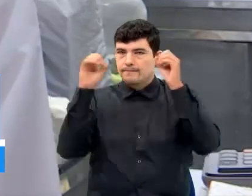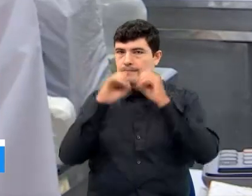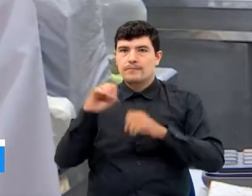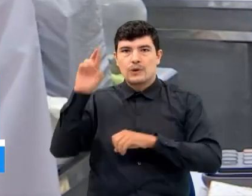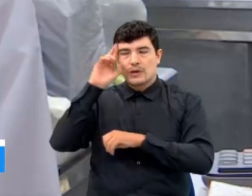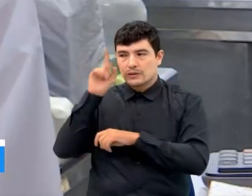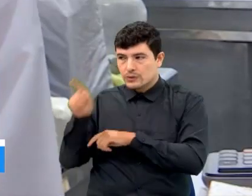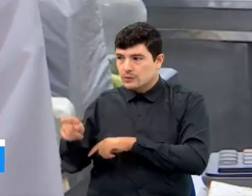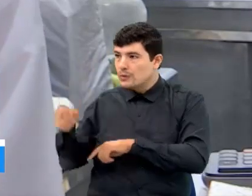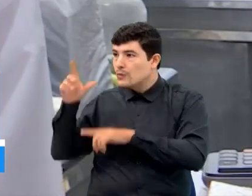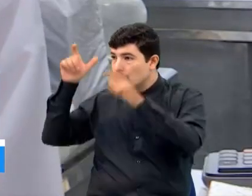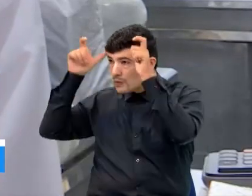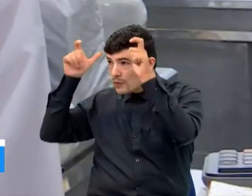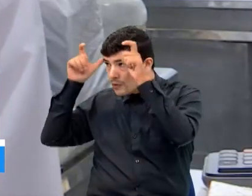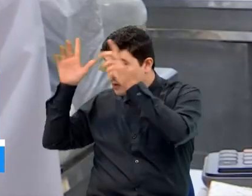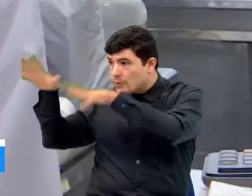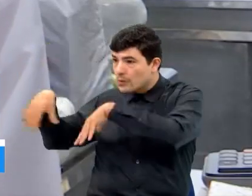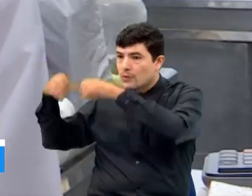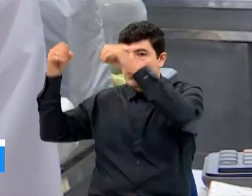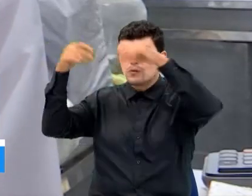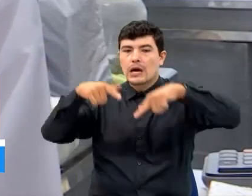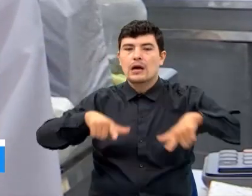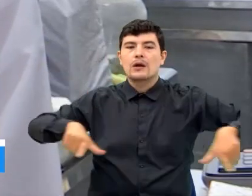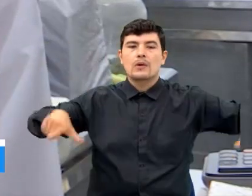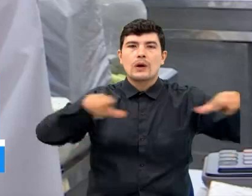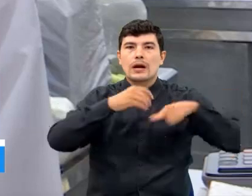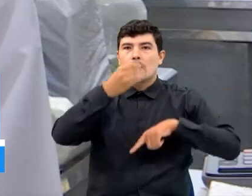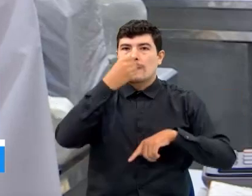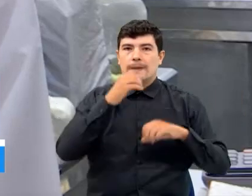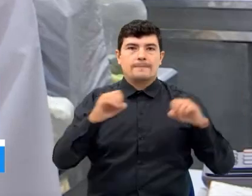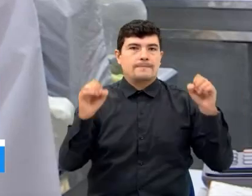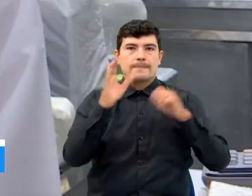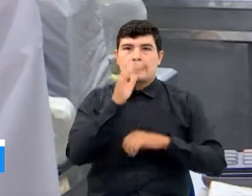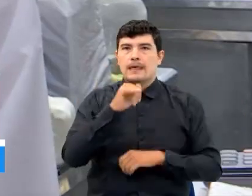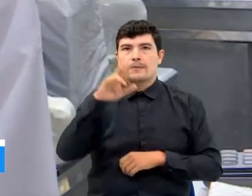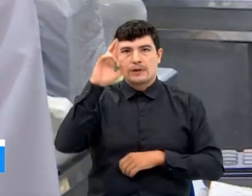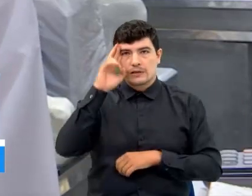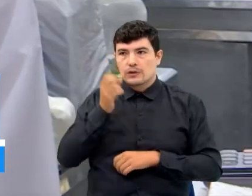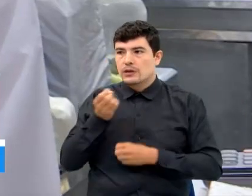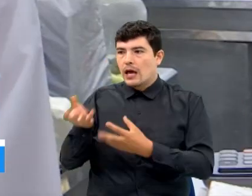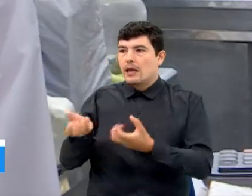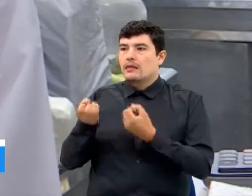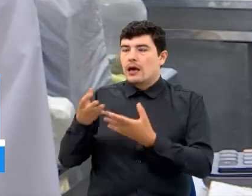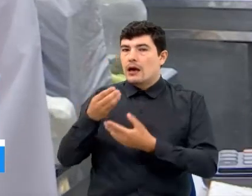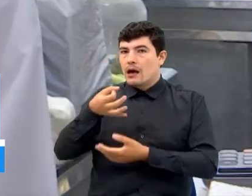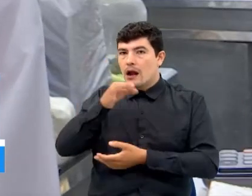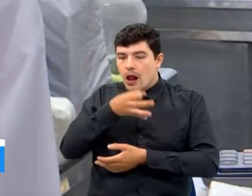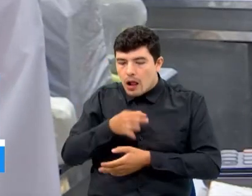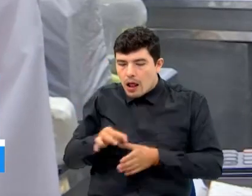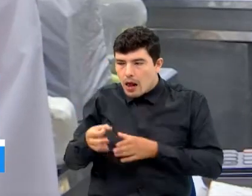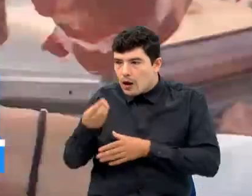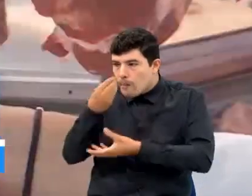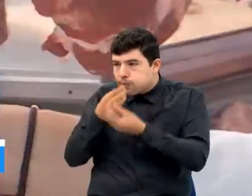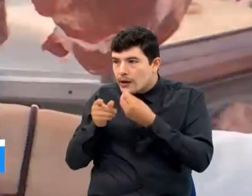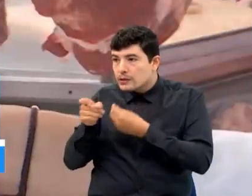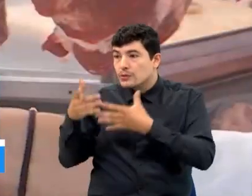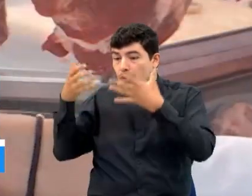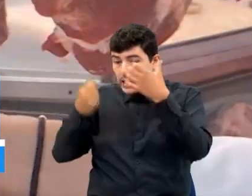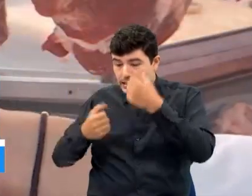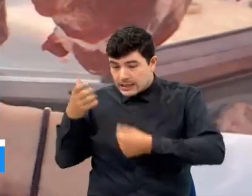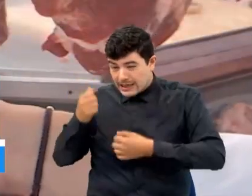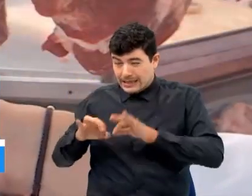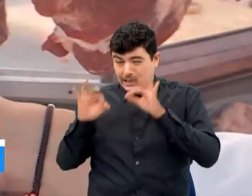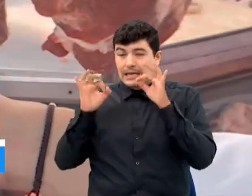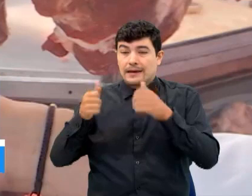lugares altos, donde prácticamente él no come debido al frío, pero entonces se alimenta con concentrados y la leche no es de la misma calidad. Últimamente